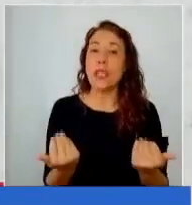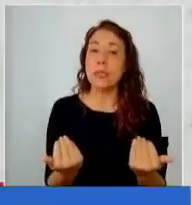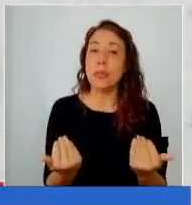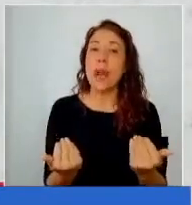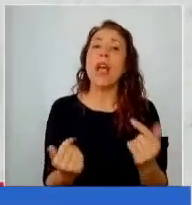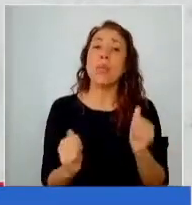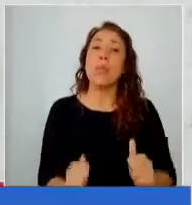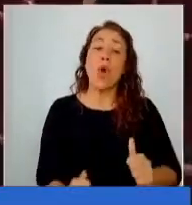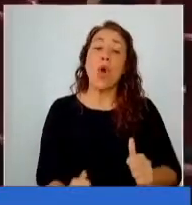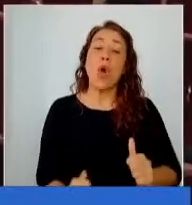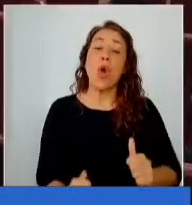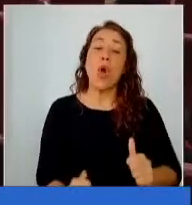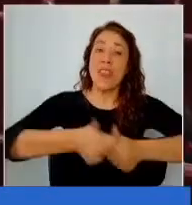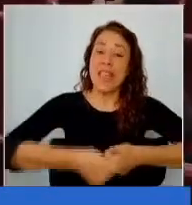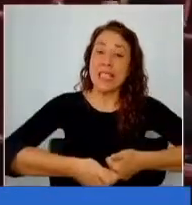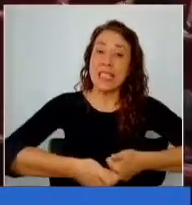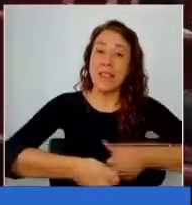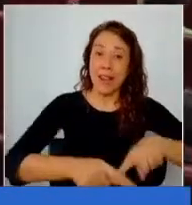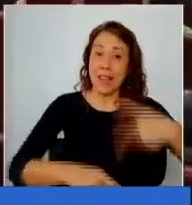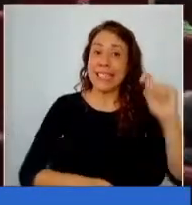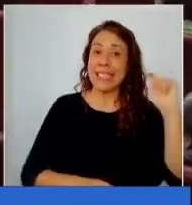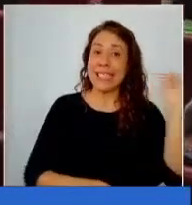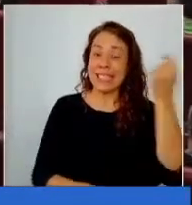que este septiembre nos